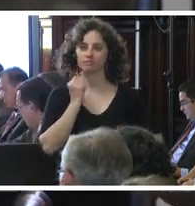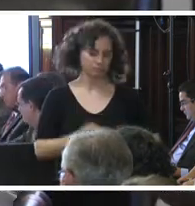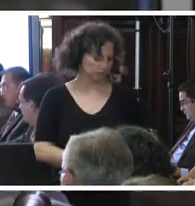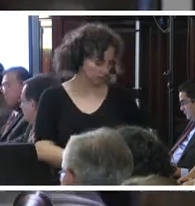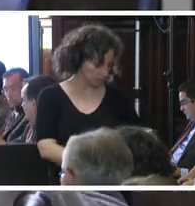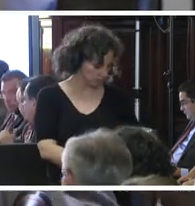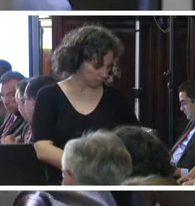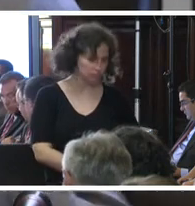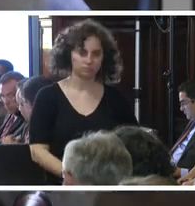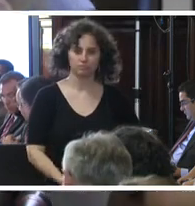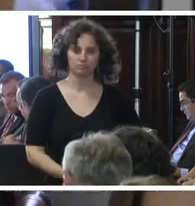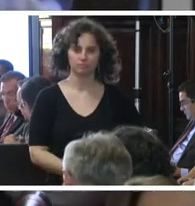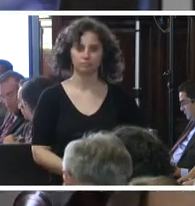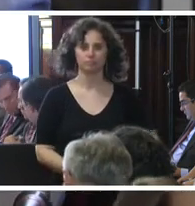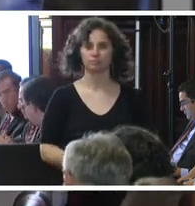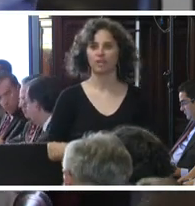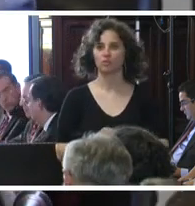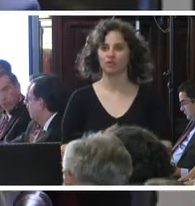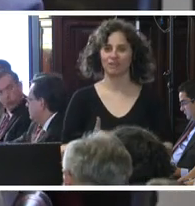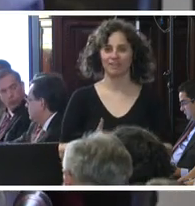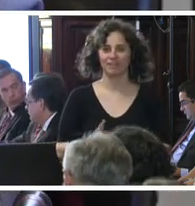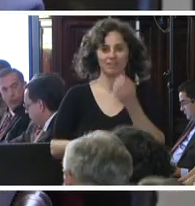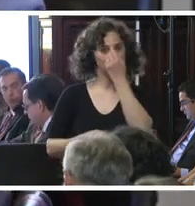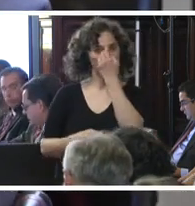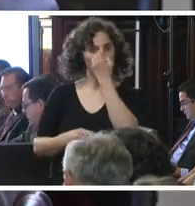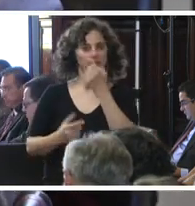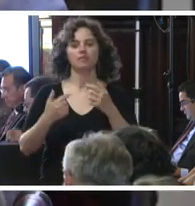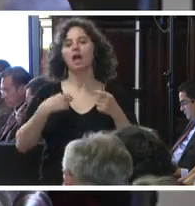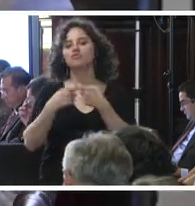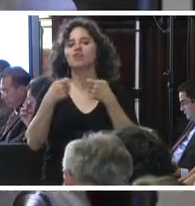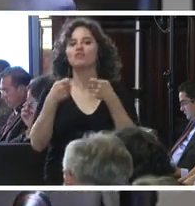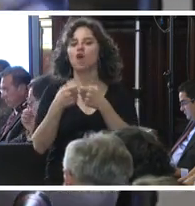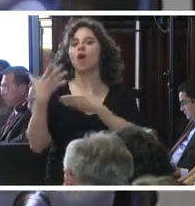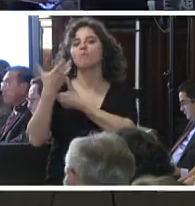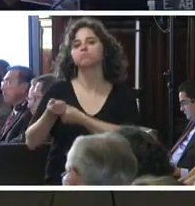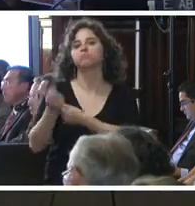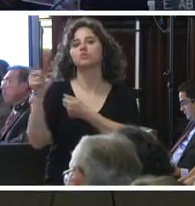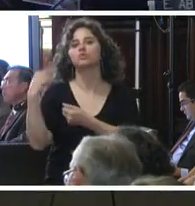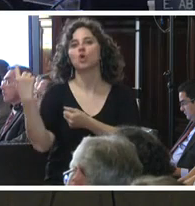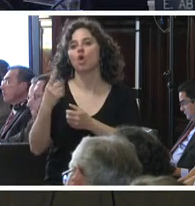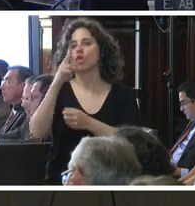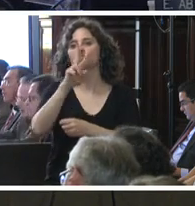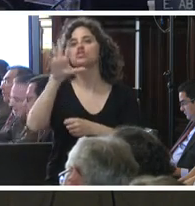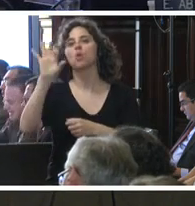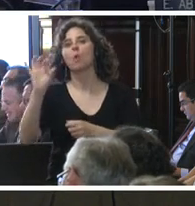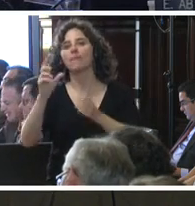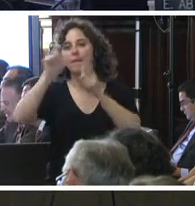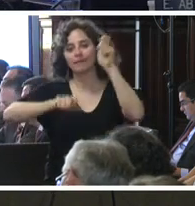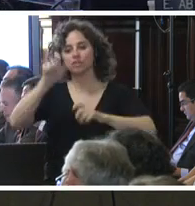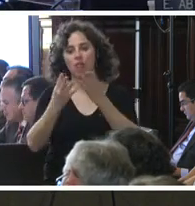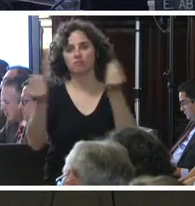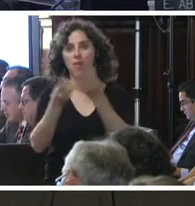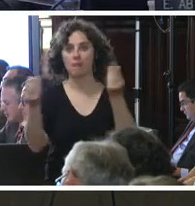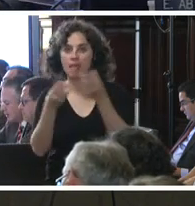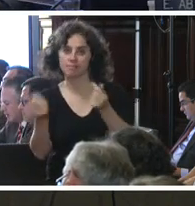Yes. Bueno, la asociación que acompaño yo tiene registrados 250 casos de desaparición, de